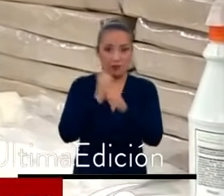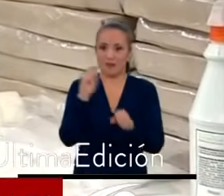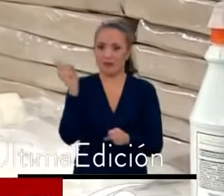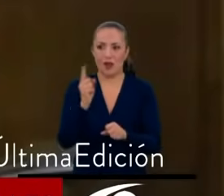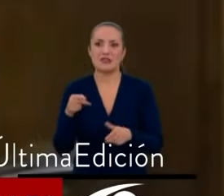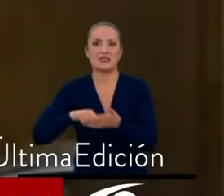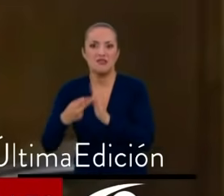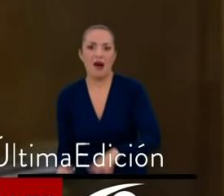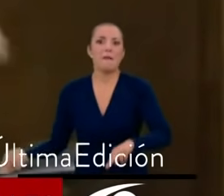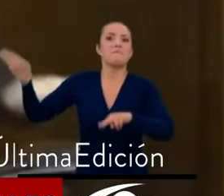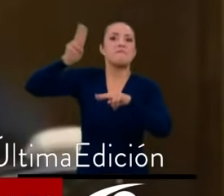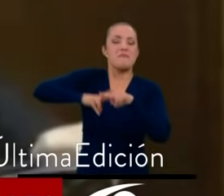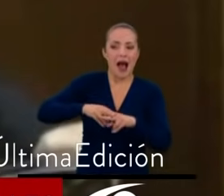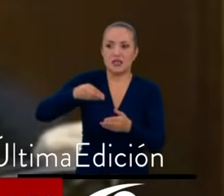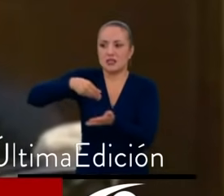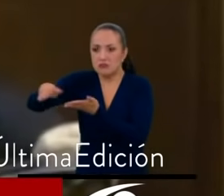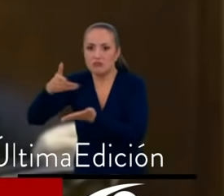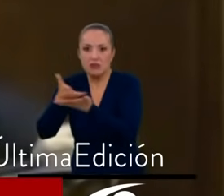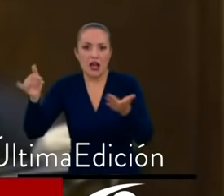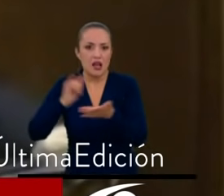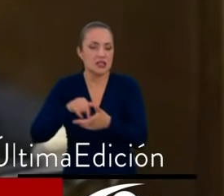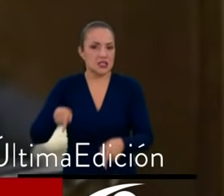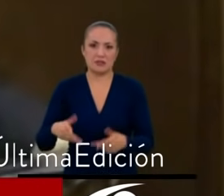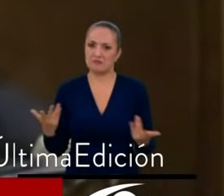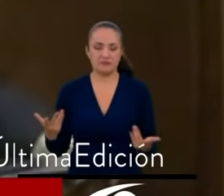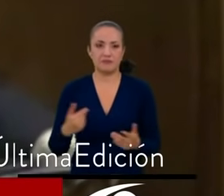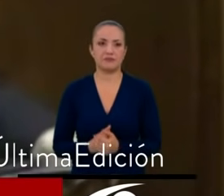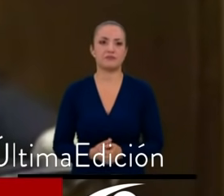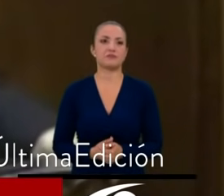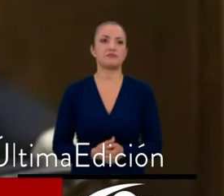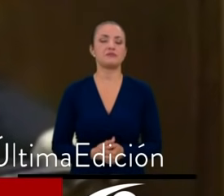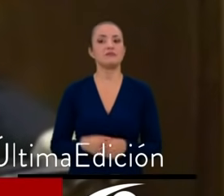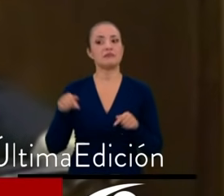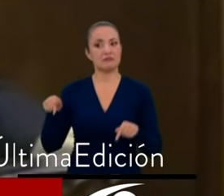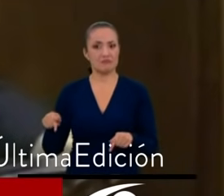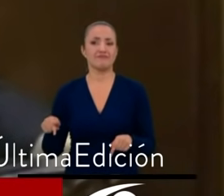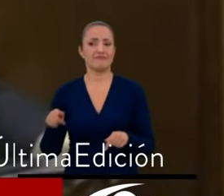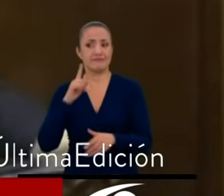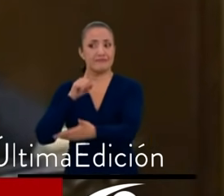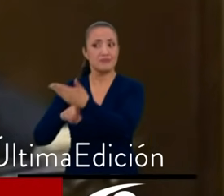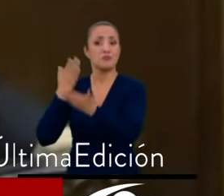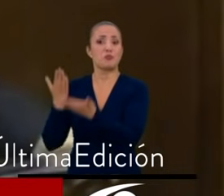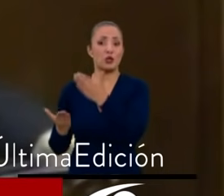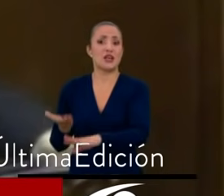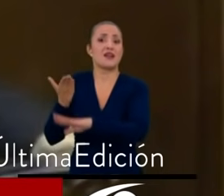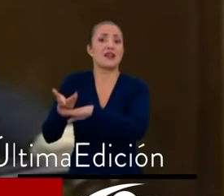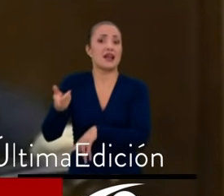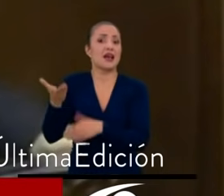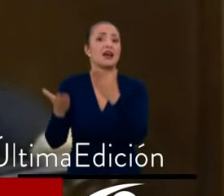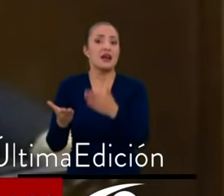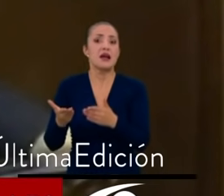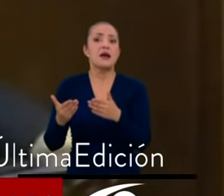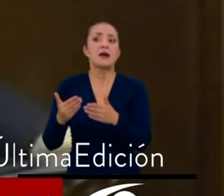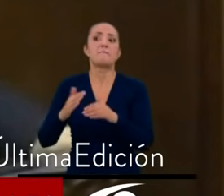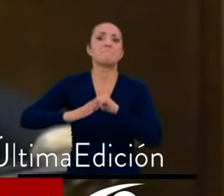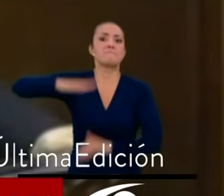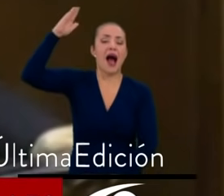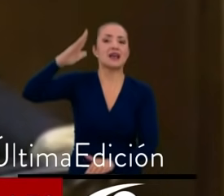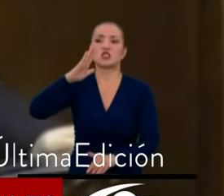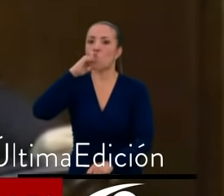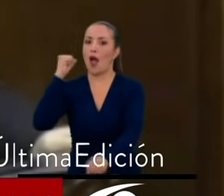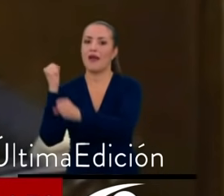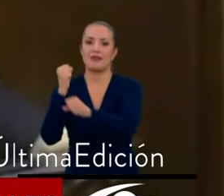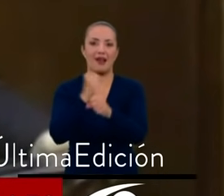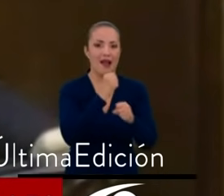Es muy probable que este proyecto termine generando un gran desempleo. Es muy probable que este